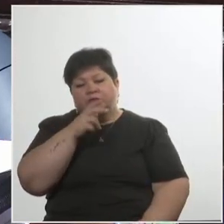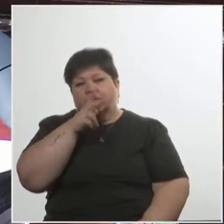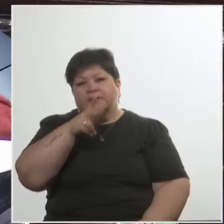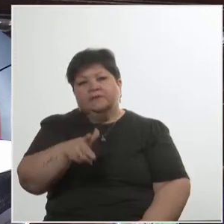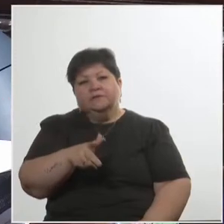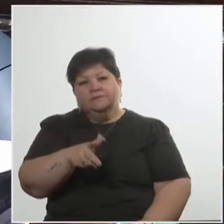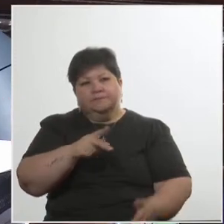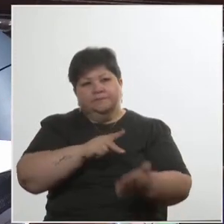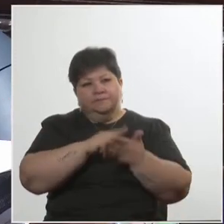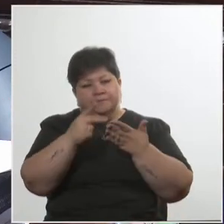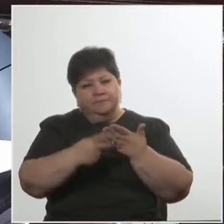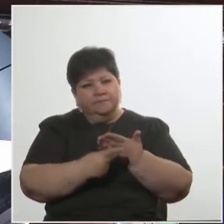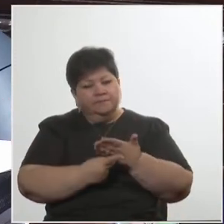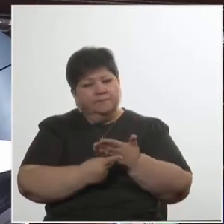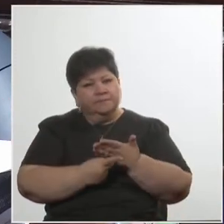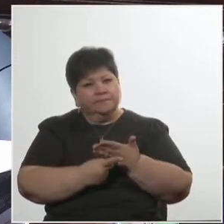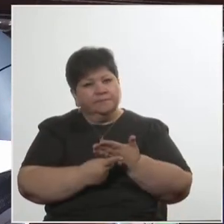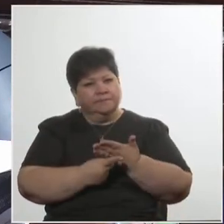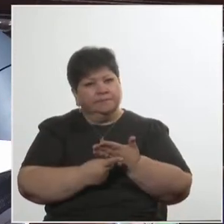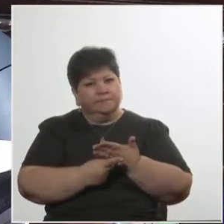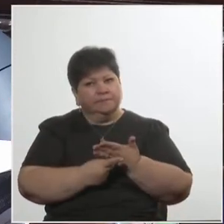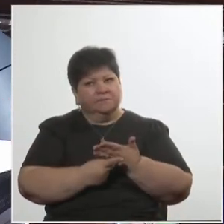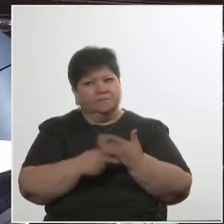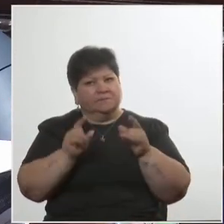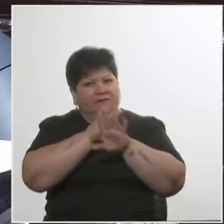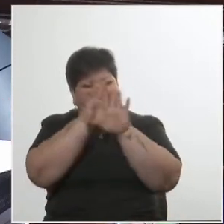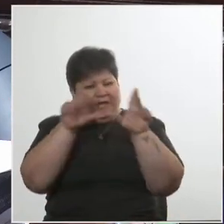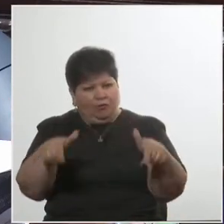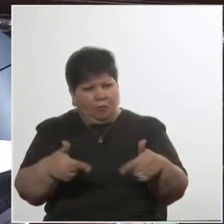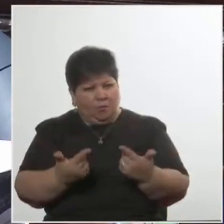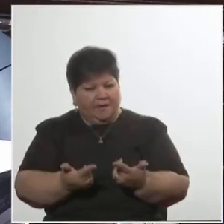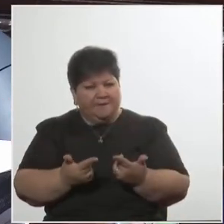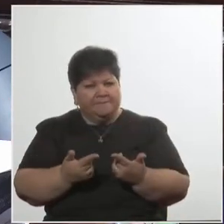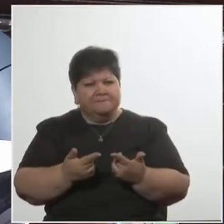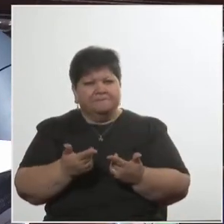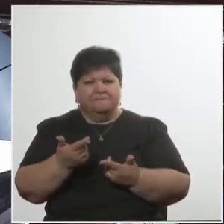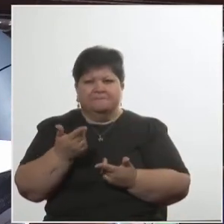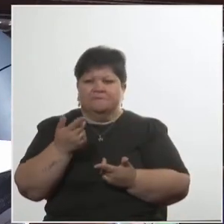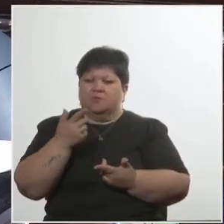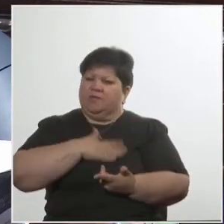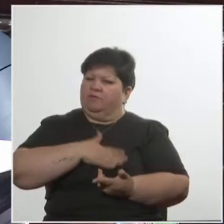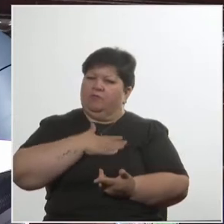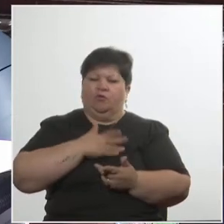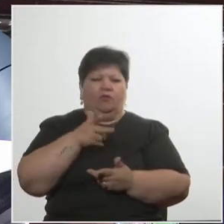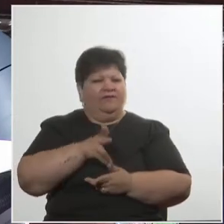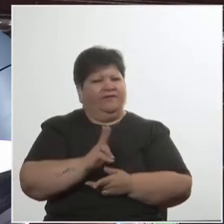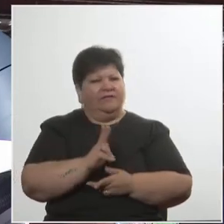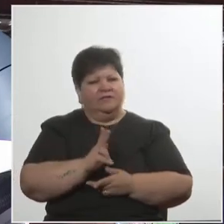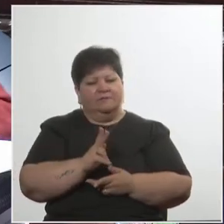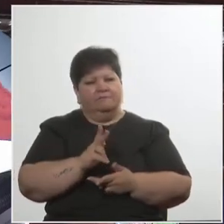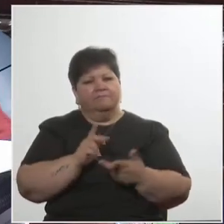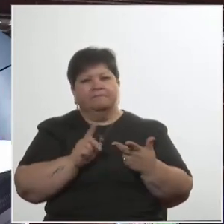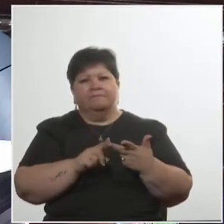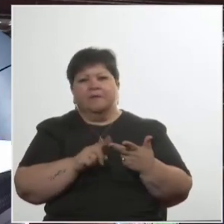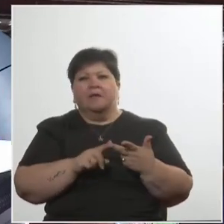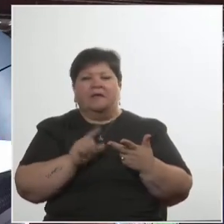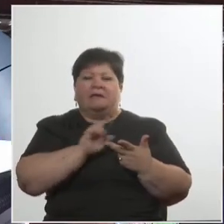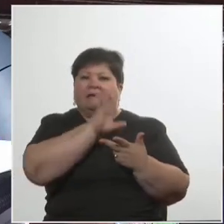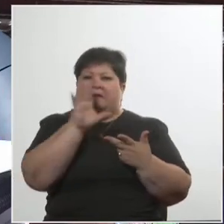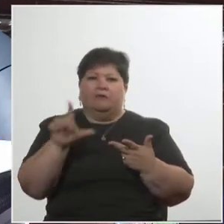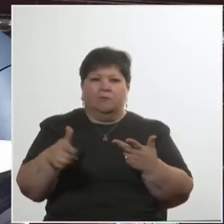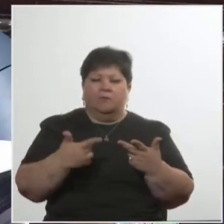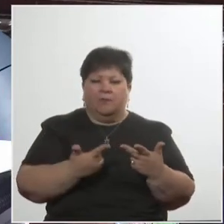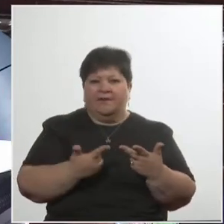proyecto no tiene claro su alcance no compartimos con la fecha no nos queda claro este